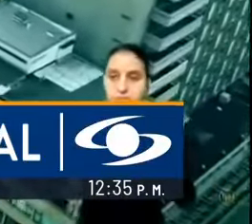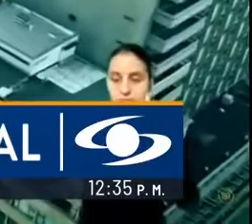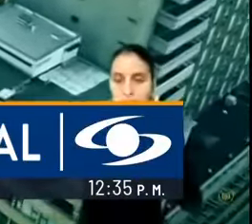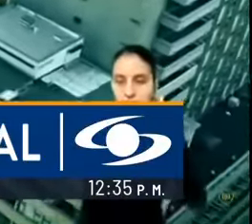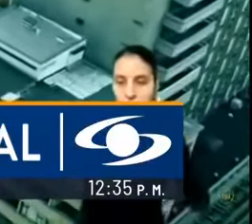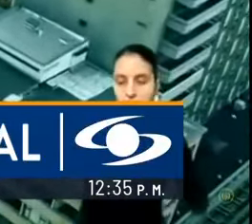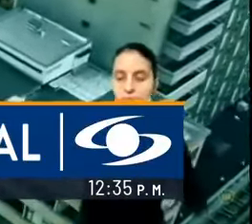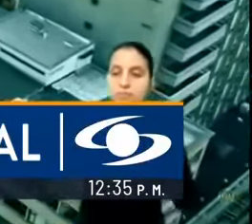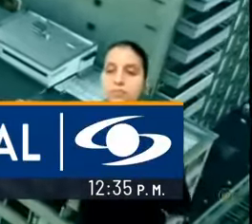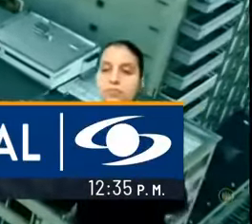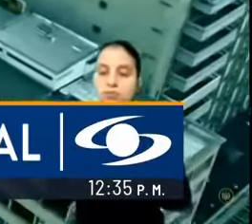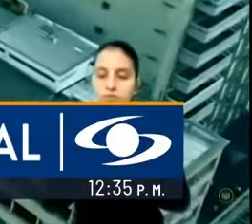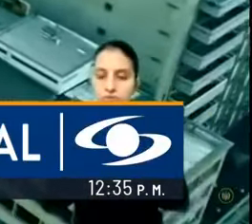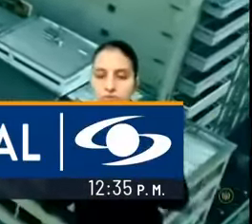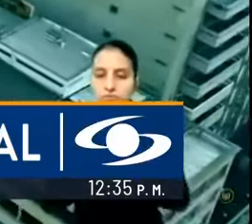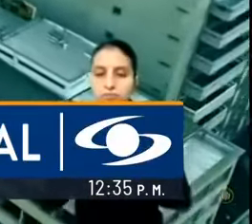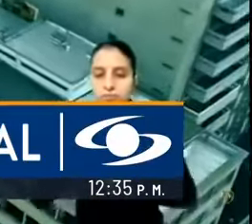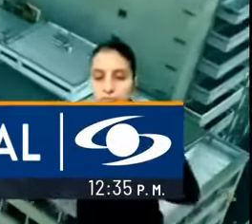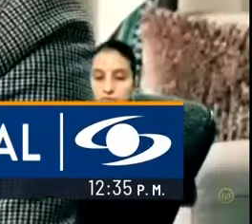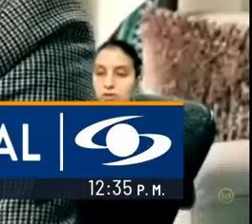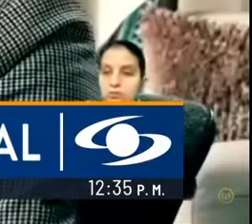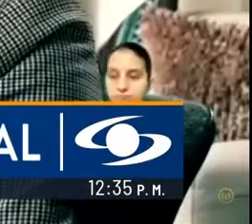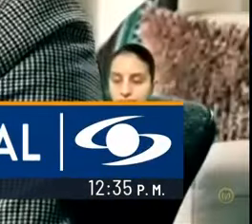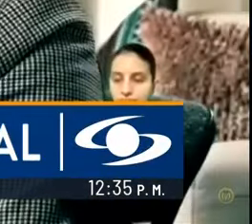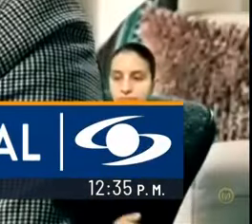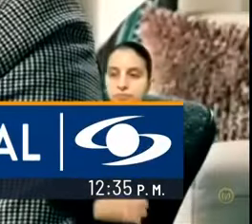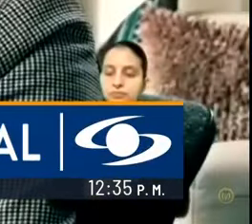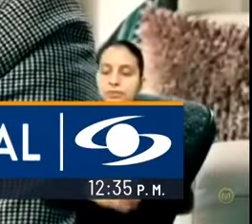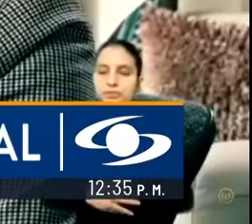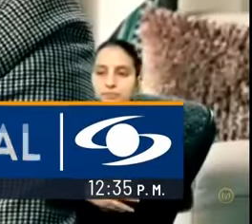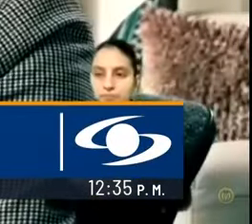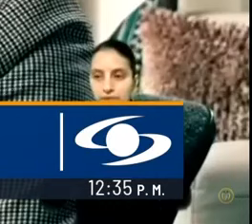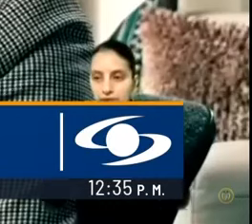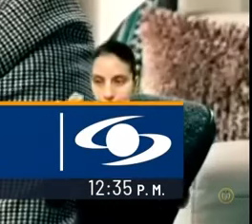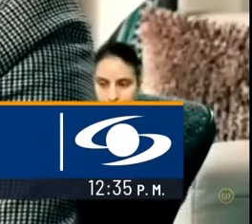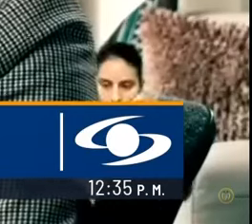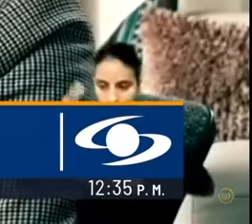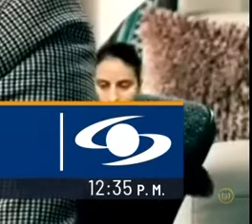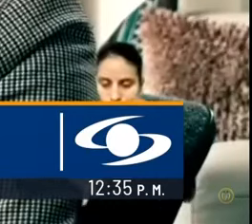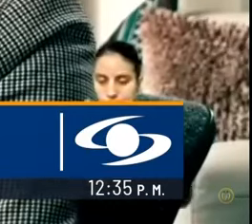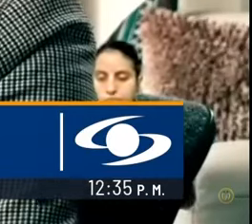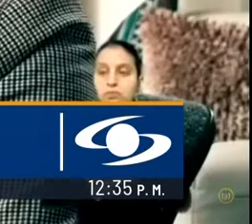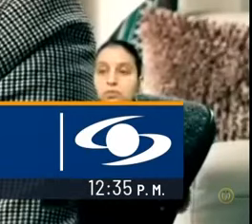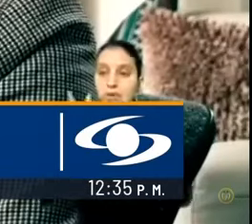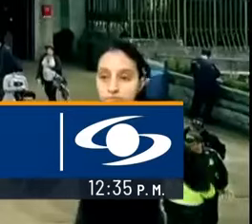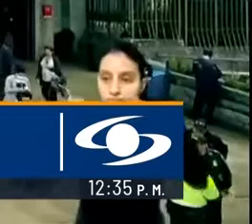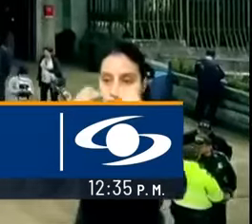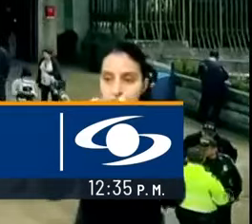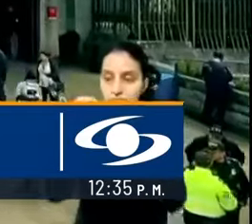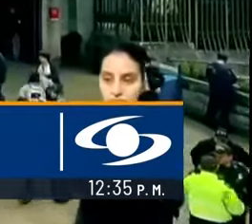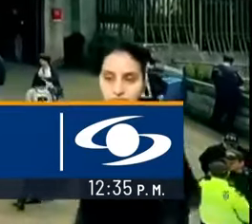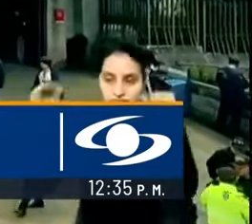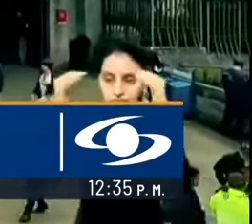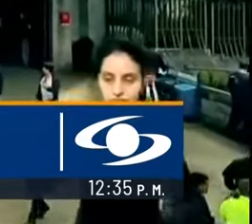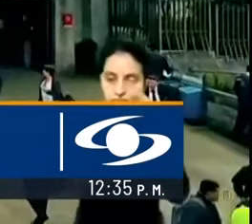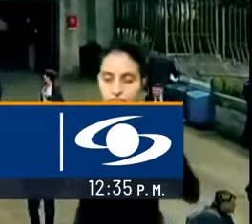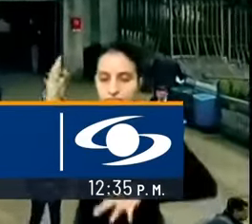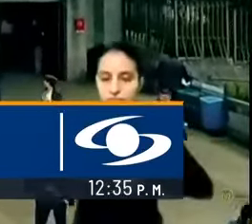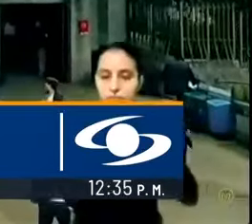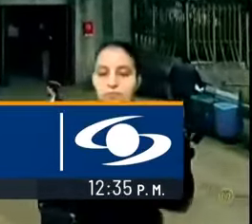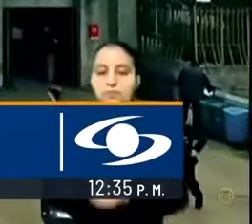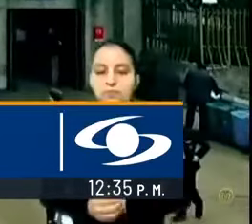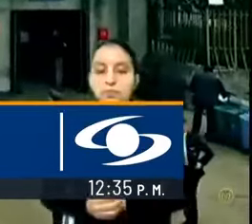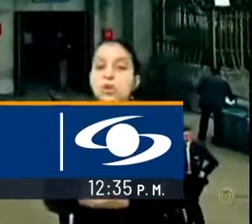de Casación Penal de la Corte Suprema de Justicia me brindó una gran oportunidad para mi formación profesional. Yo venía